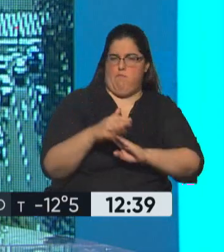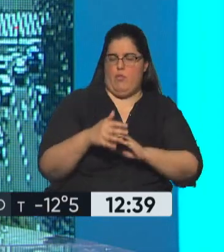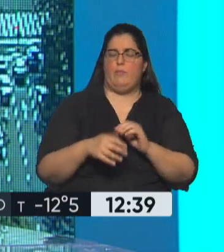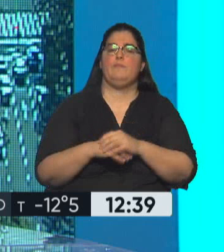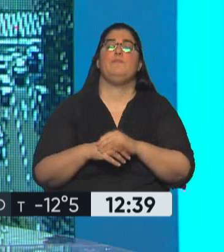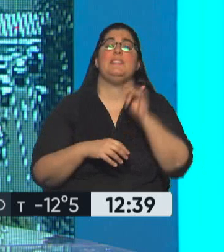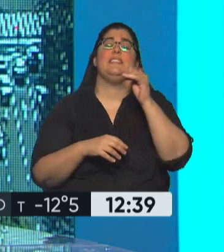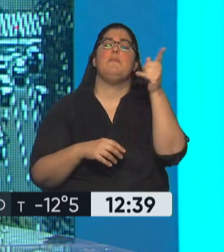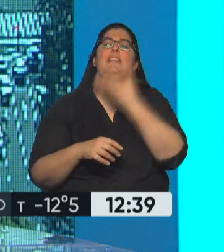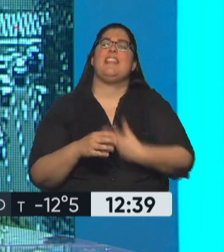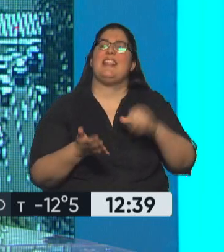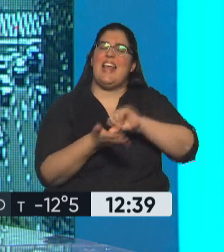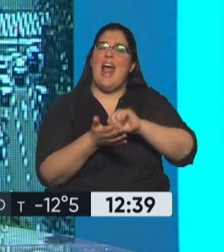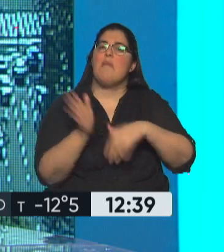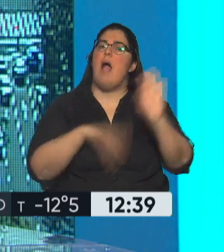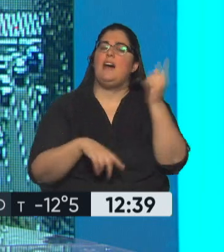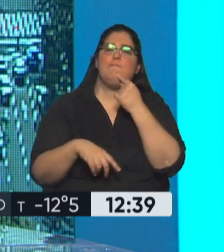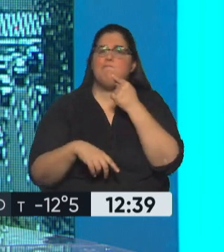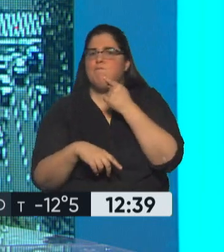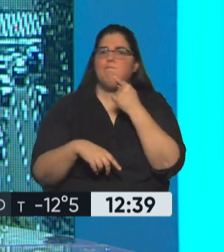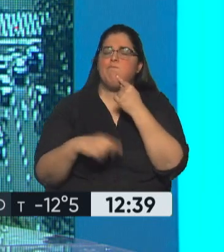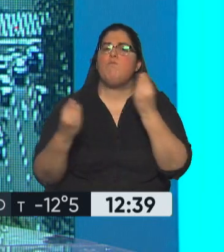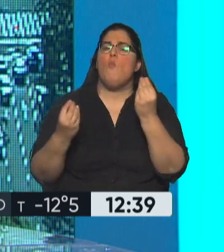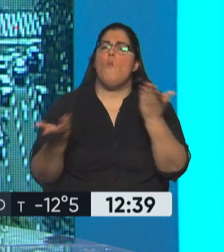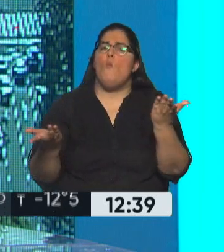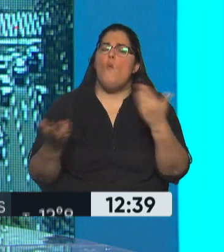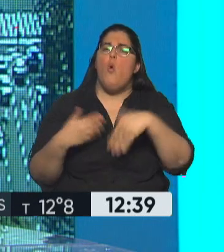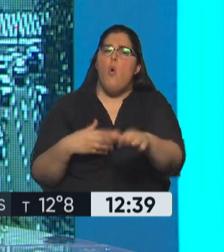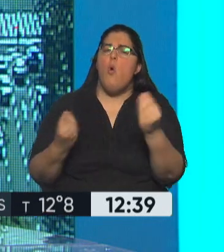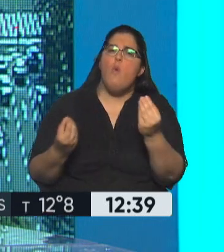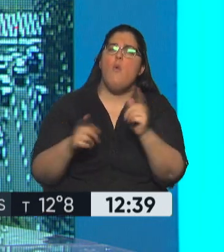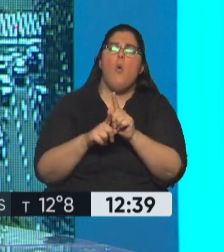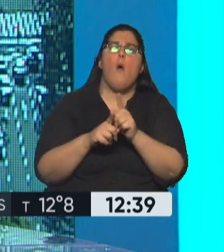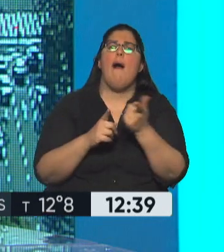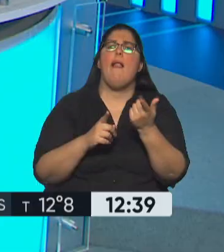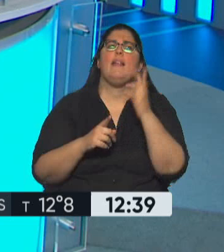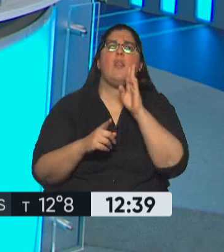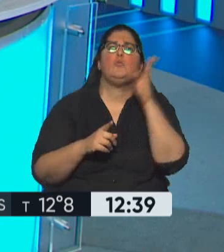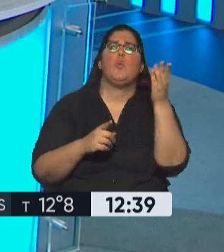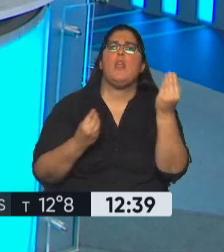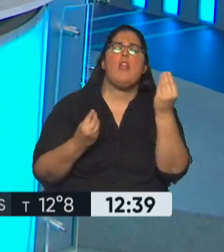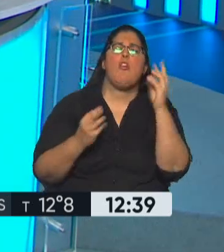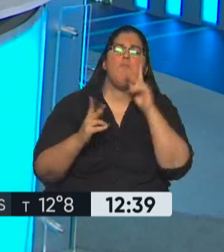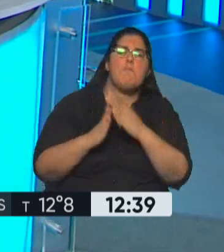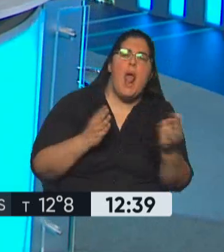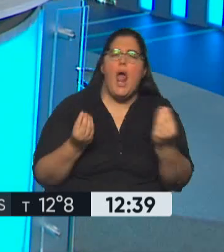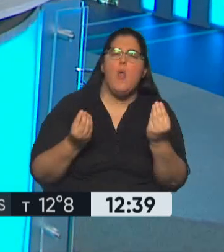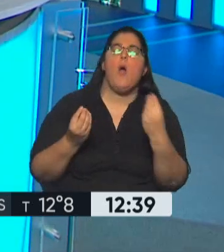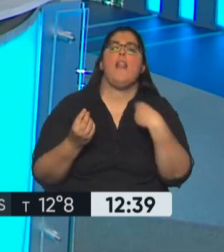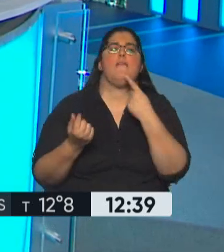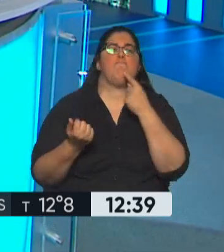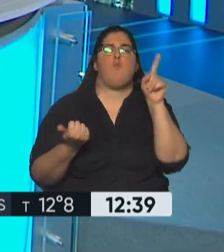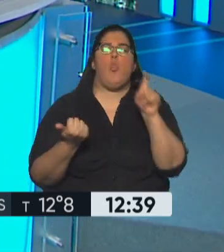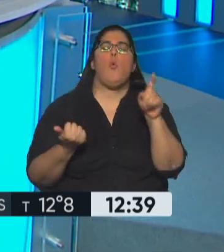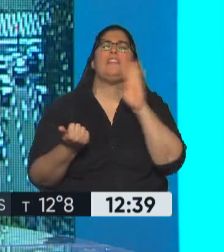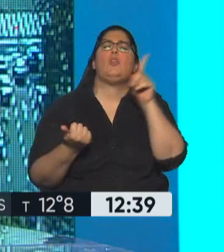mucha incertidumbre acerca de qué es lo que va a la posición que va a tener Estados Unidos, muchos interrogantes todavía sobre la política exterior de